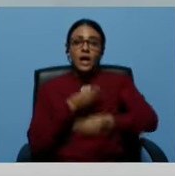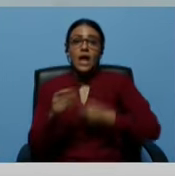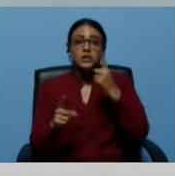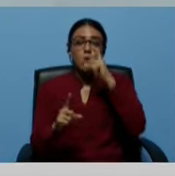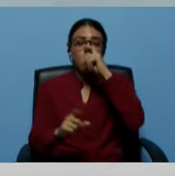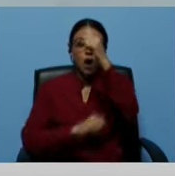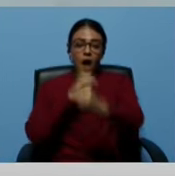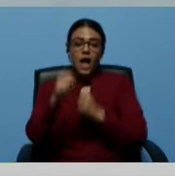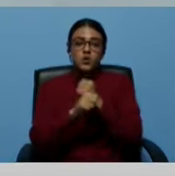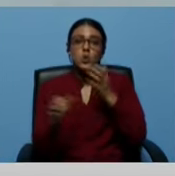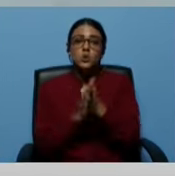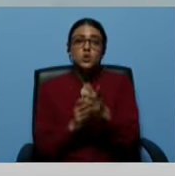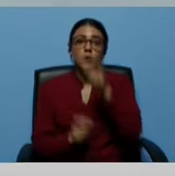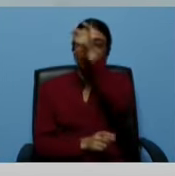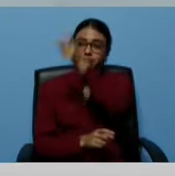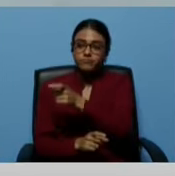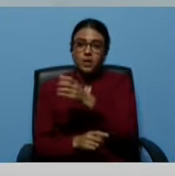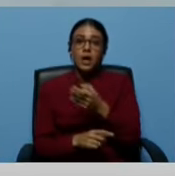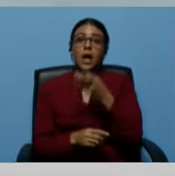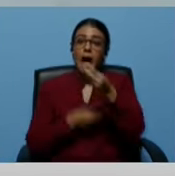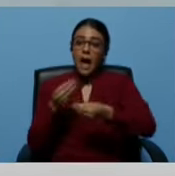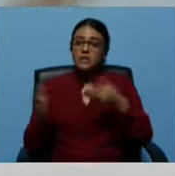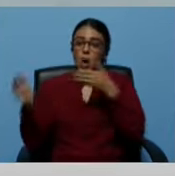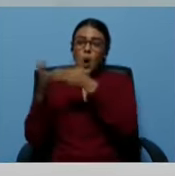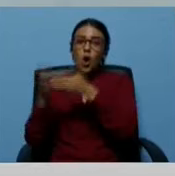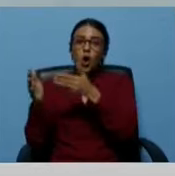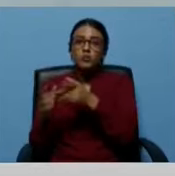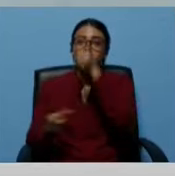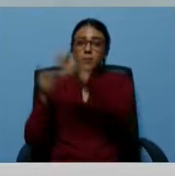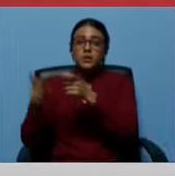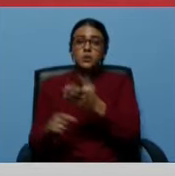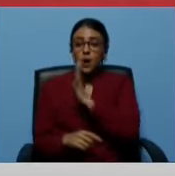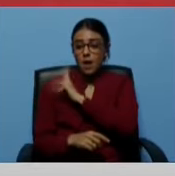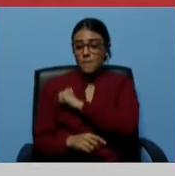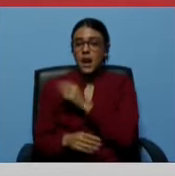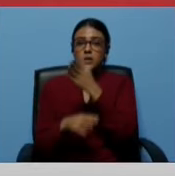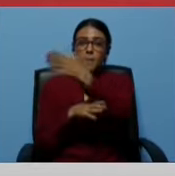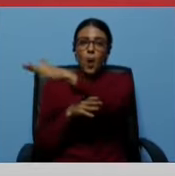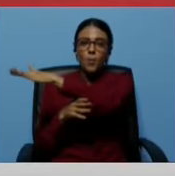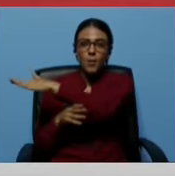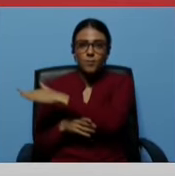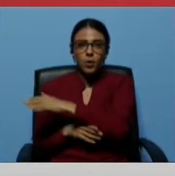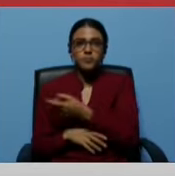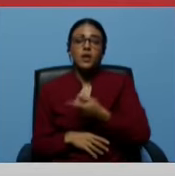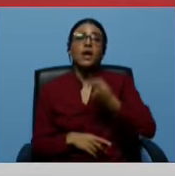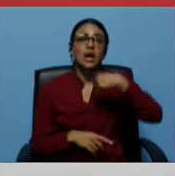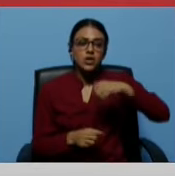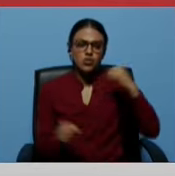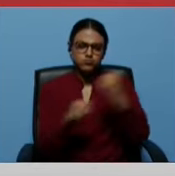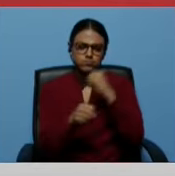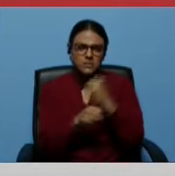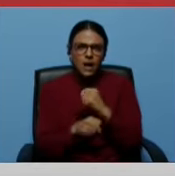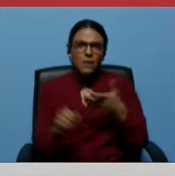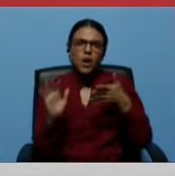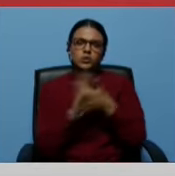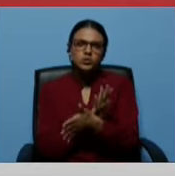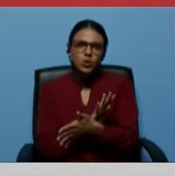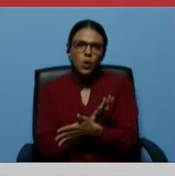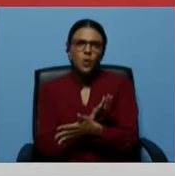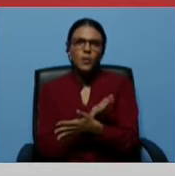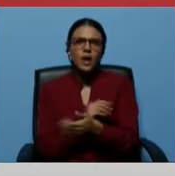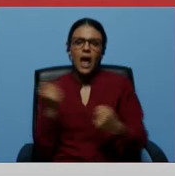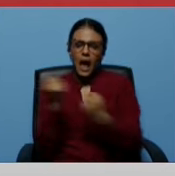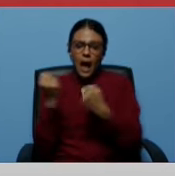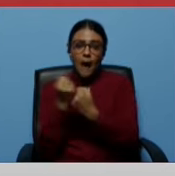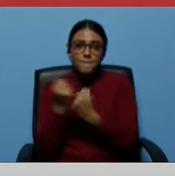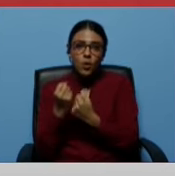del genocidio contra el pueblo palestino. Hay que destacar todo el trabajo en materia de apoyo